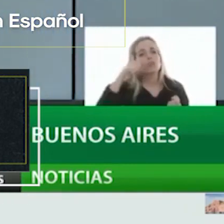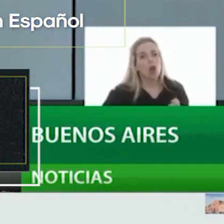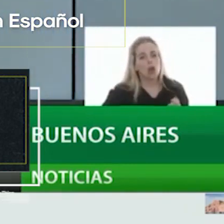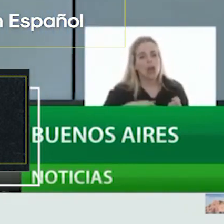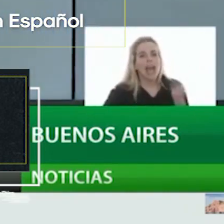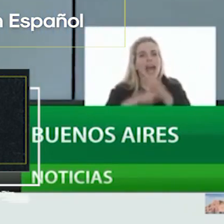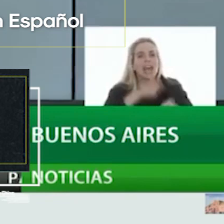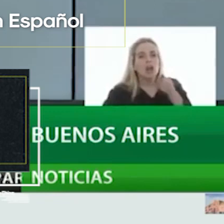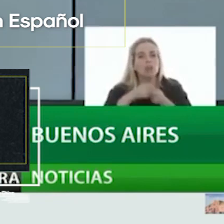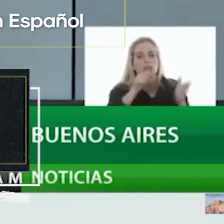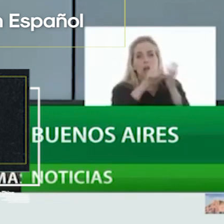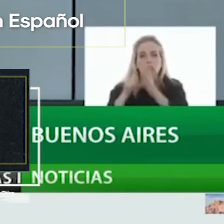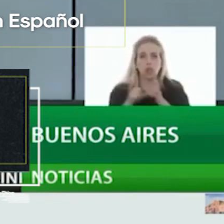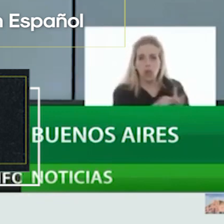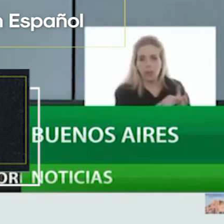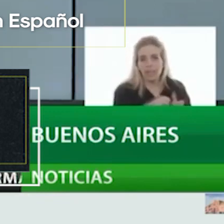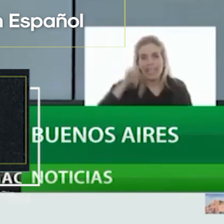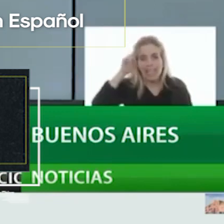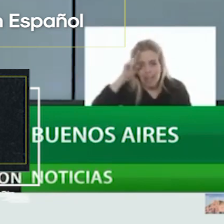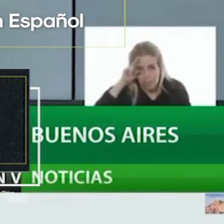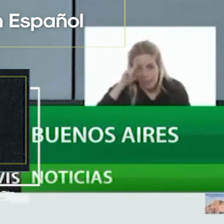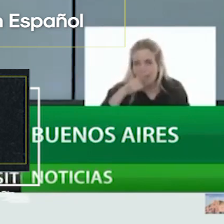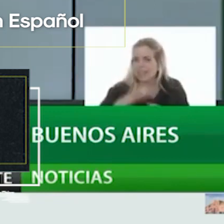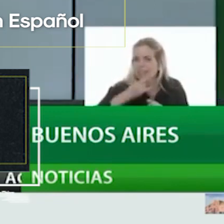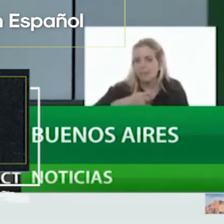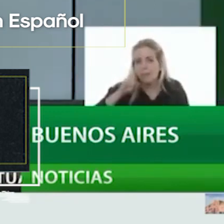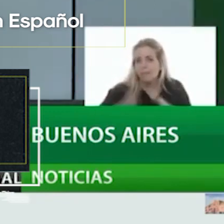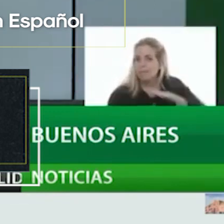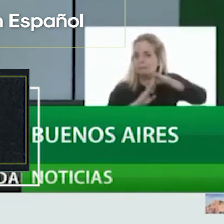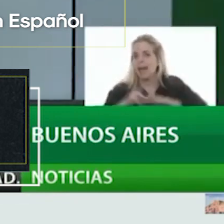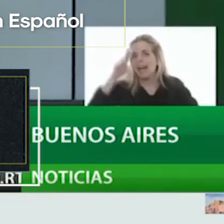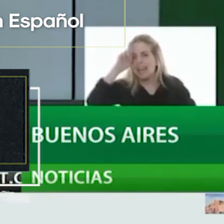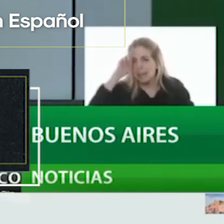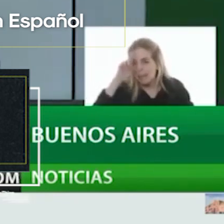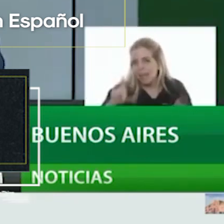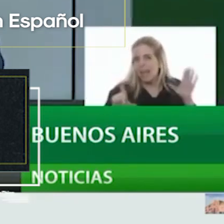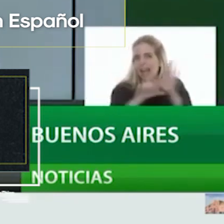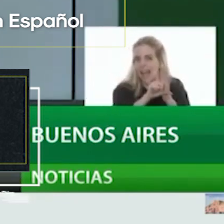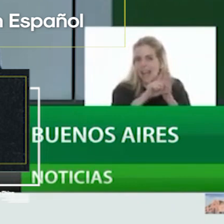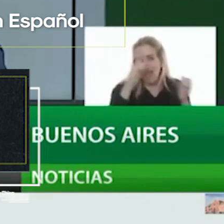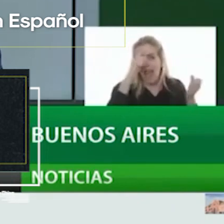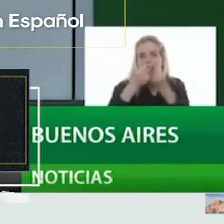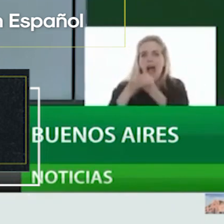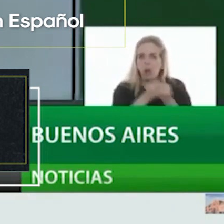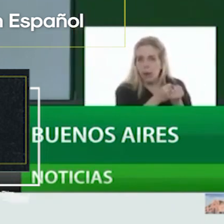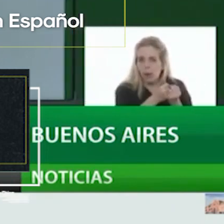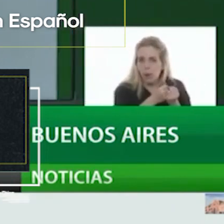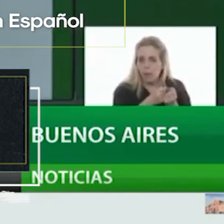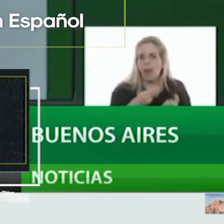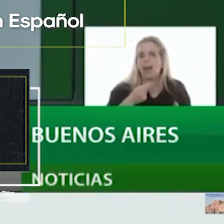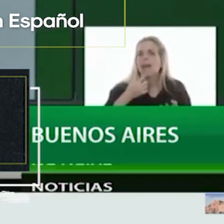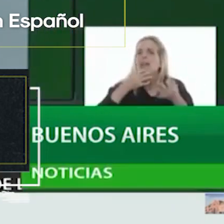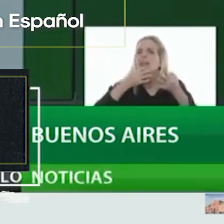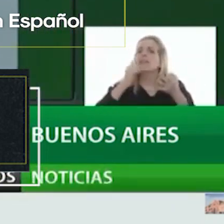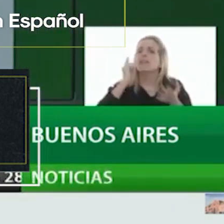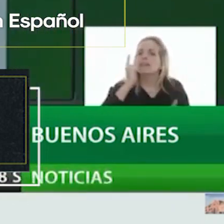bloques y respetar la figura del consenso. Con base en la toma de decisiones en